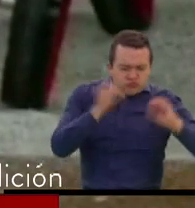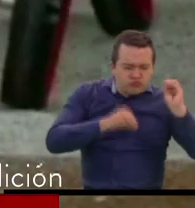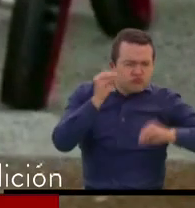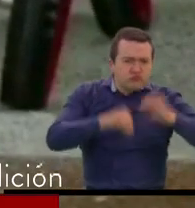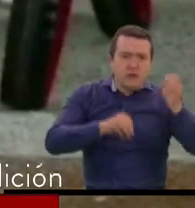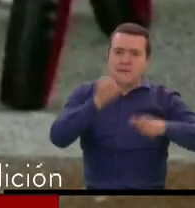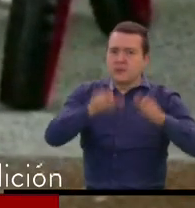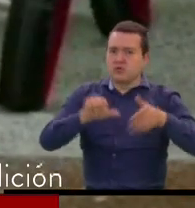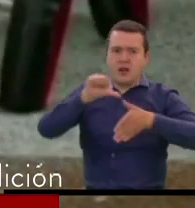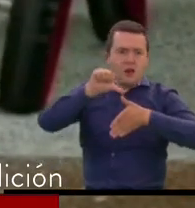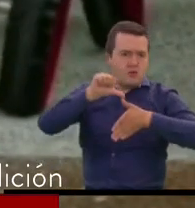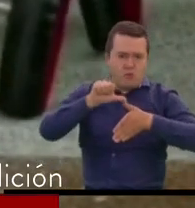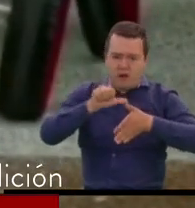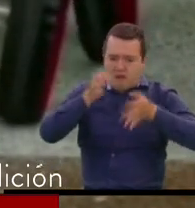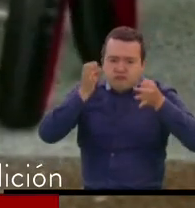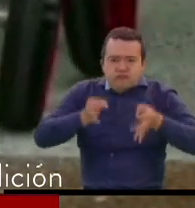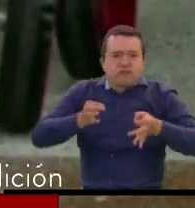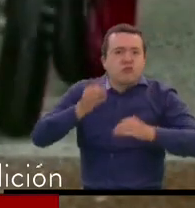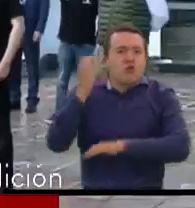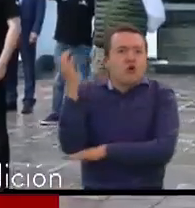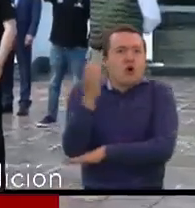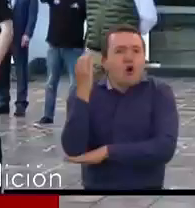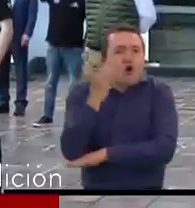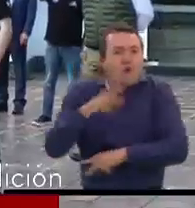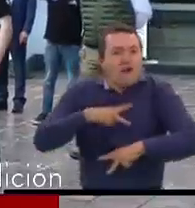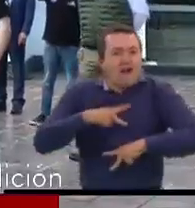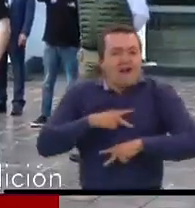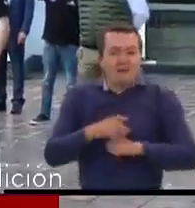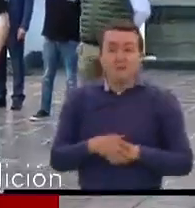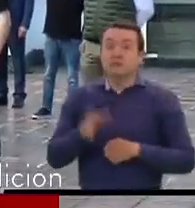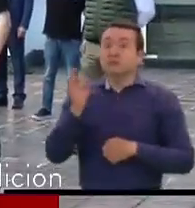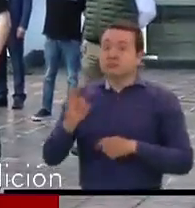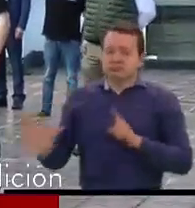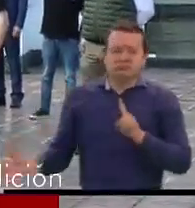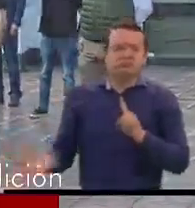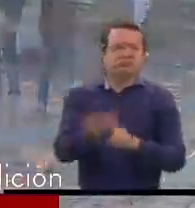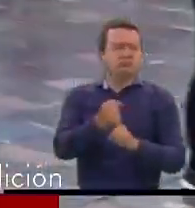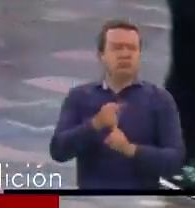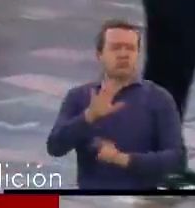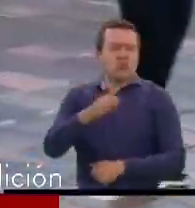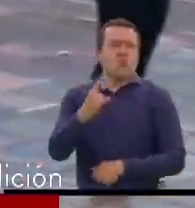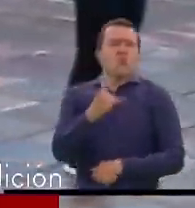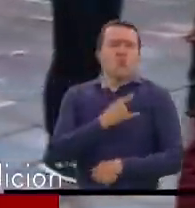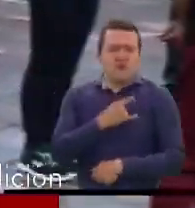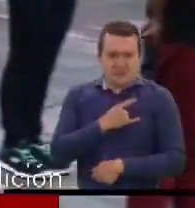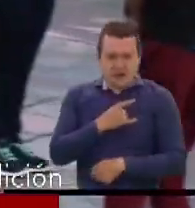ya latinoamericano, con talento colombiano. Un logro de universidad, de